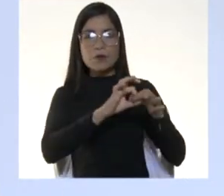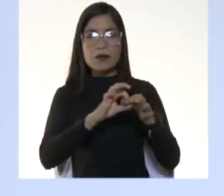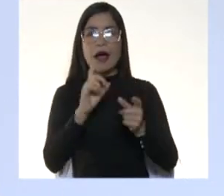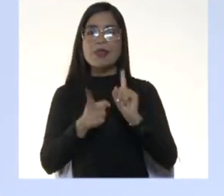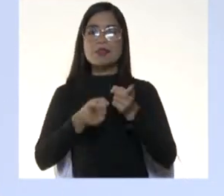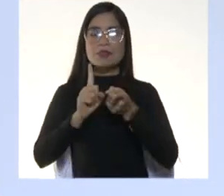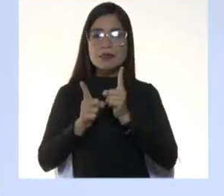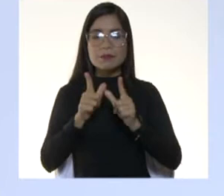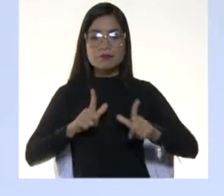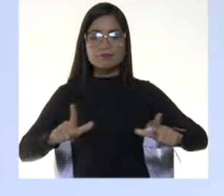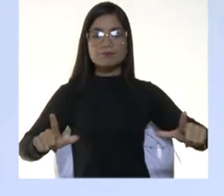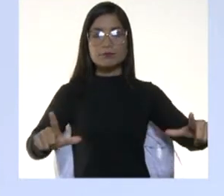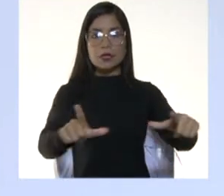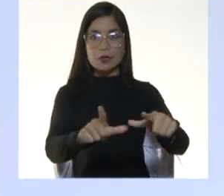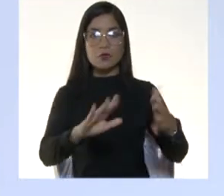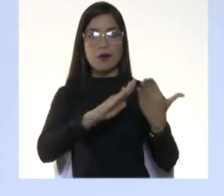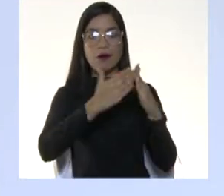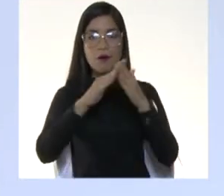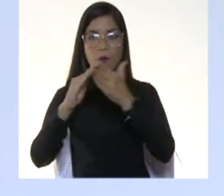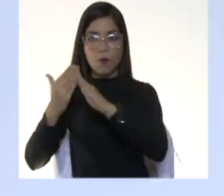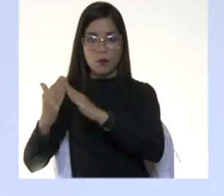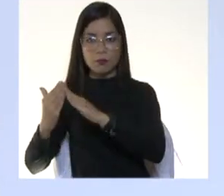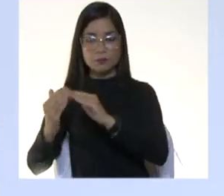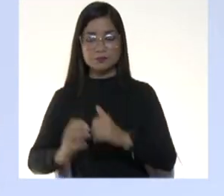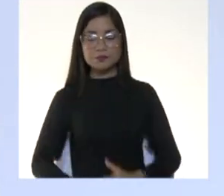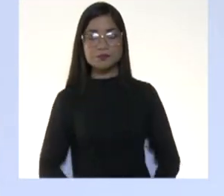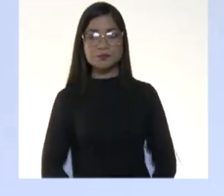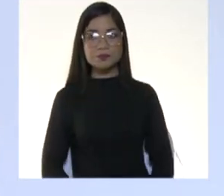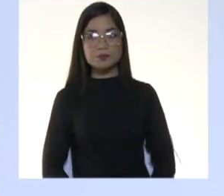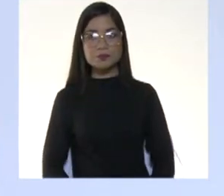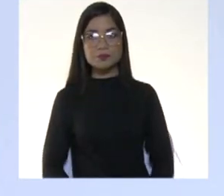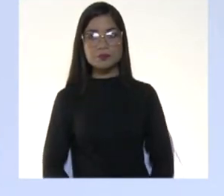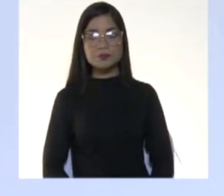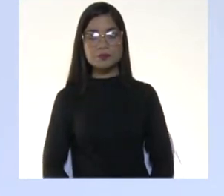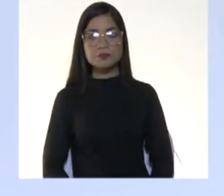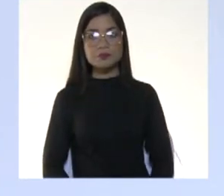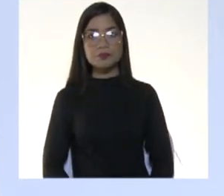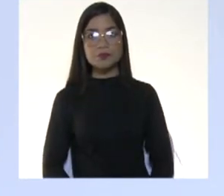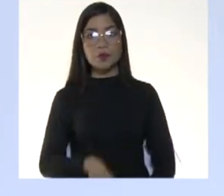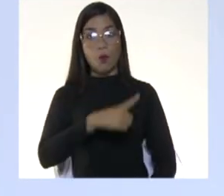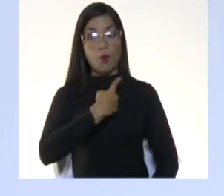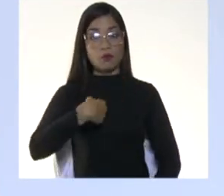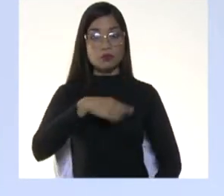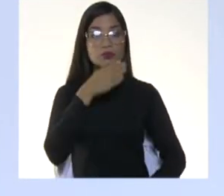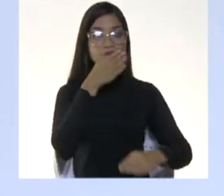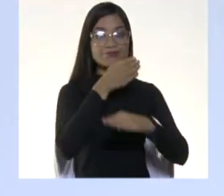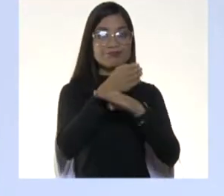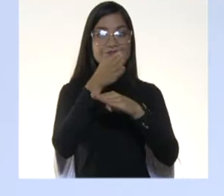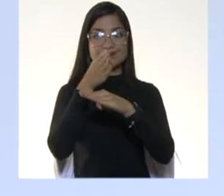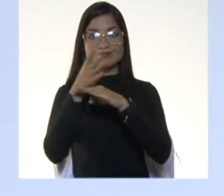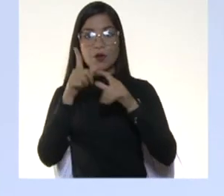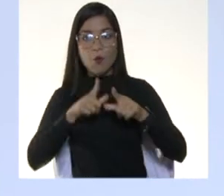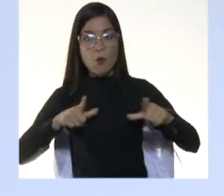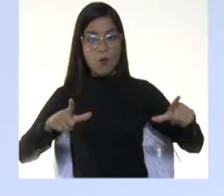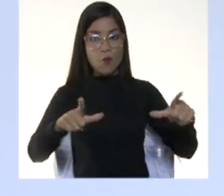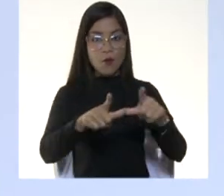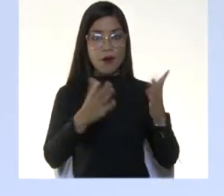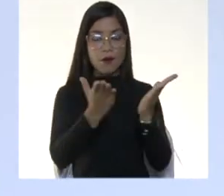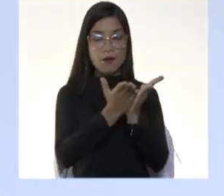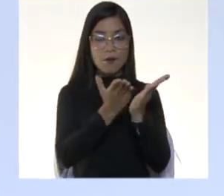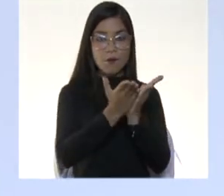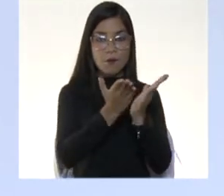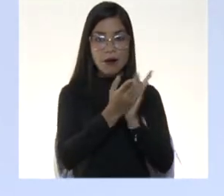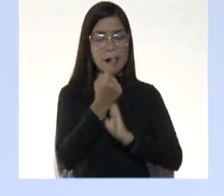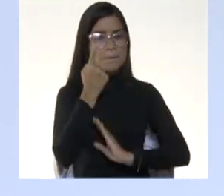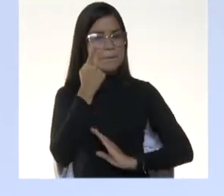espacios. Tanto fue así que nosotros salimos a cada uno de los espacios educativos a verificar